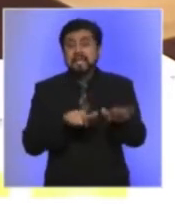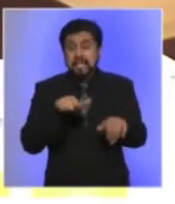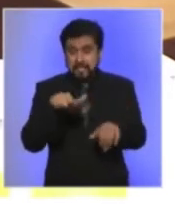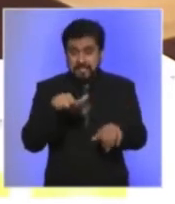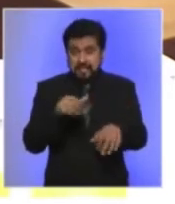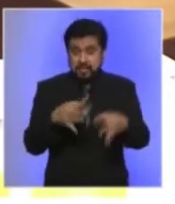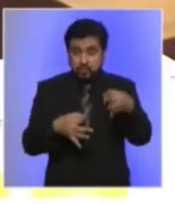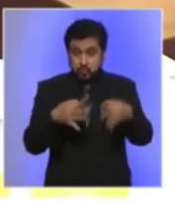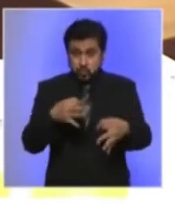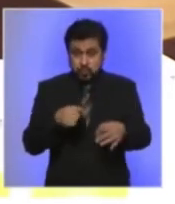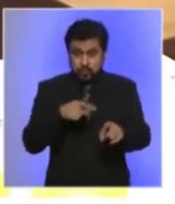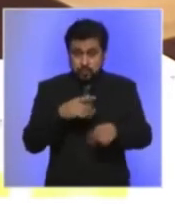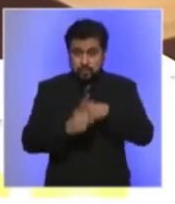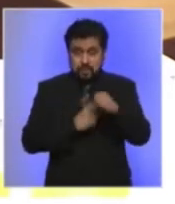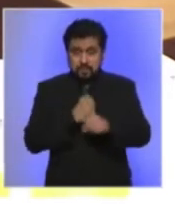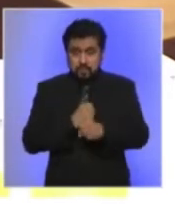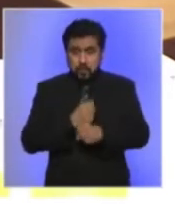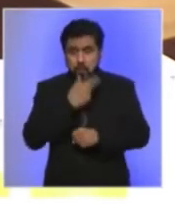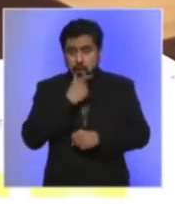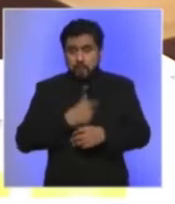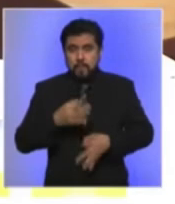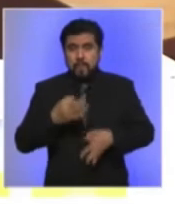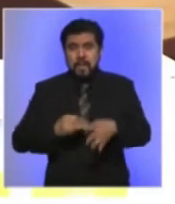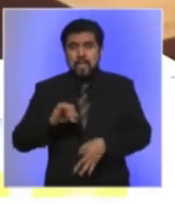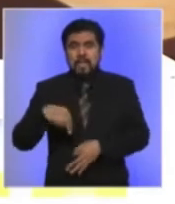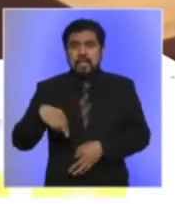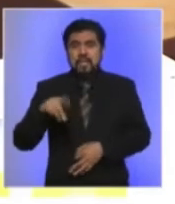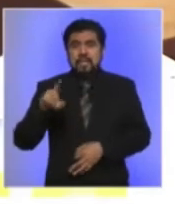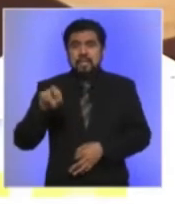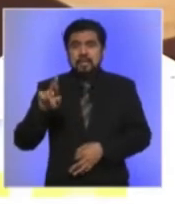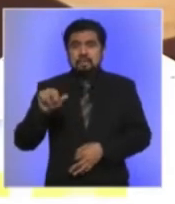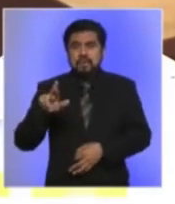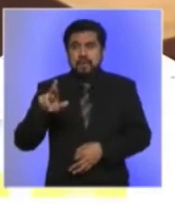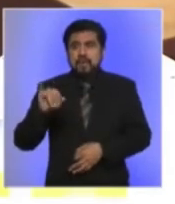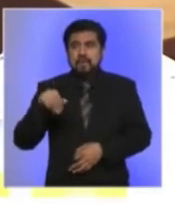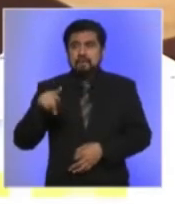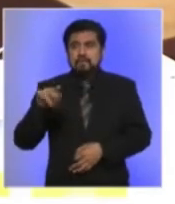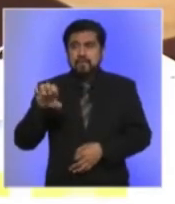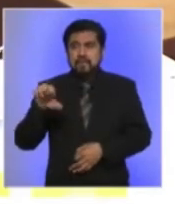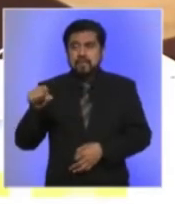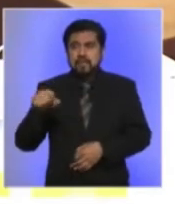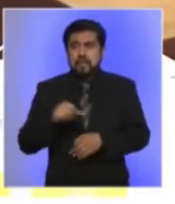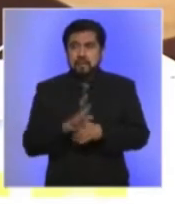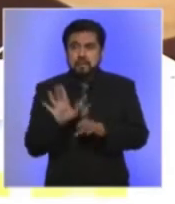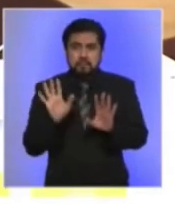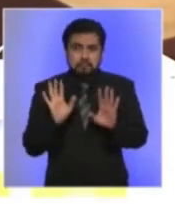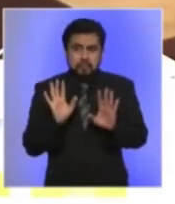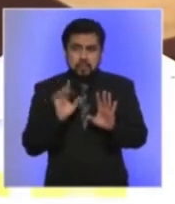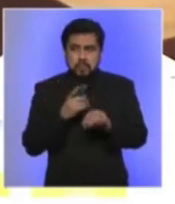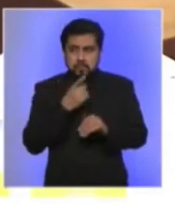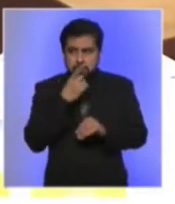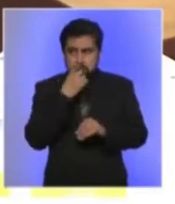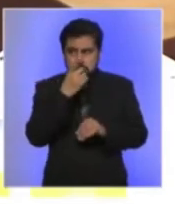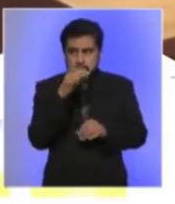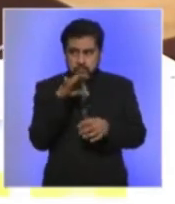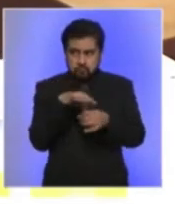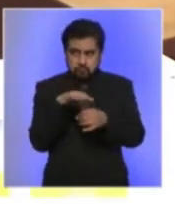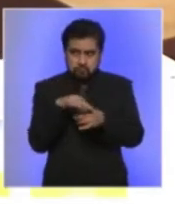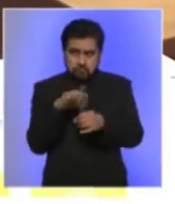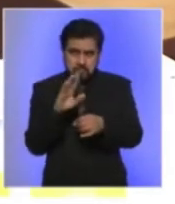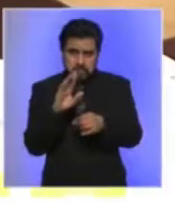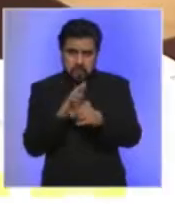de esta anualidad del magistrado indalfari Infante González hace una reserva de un posible voto